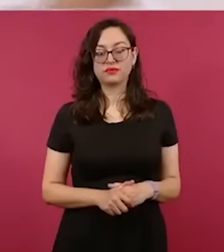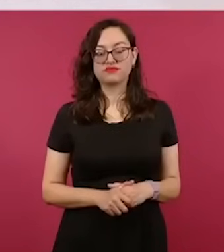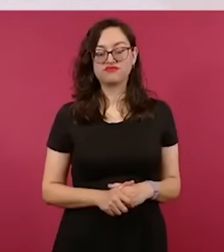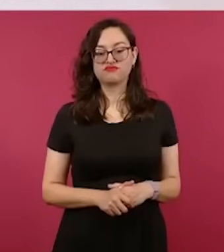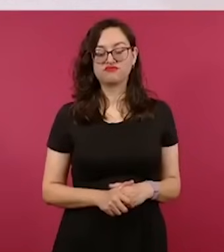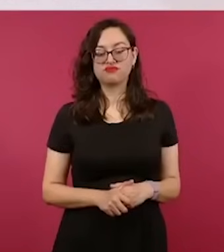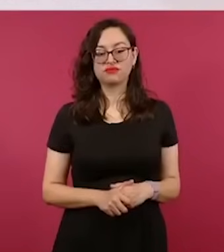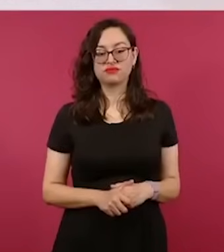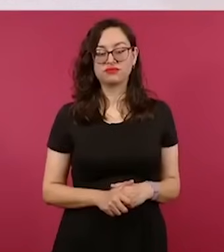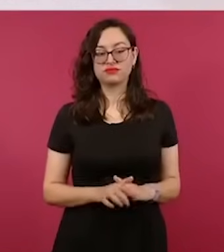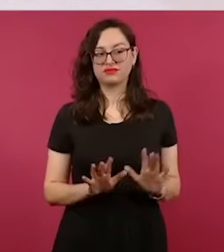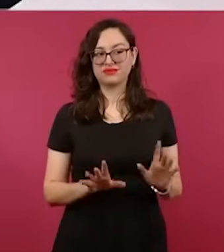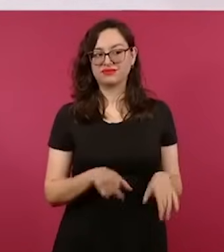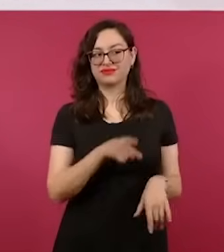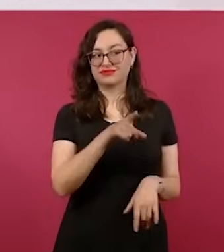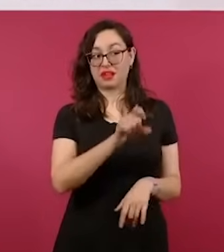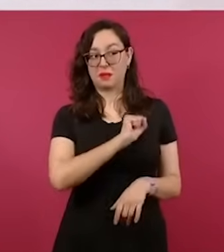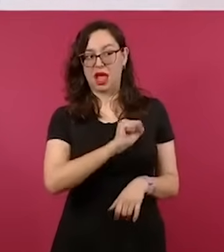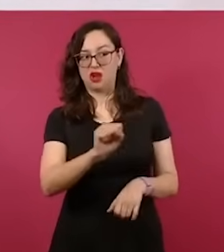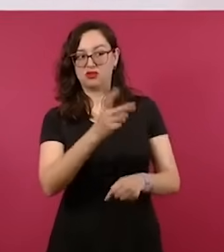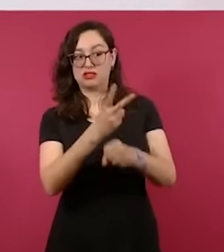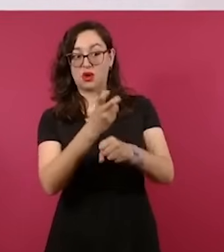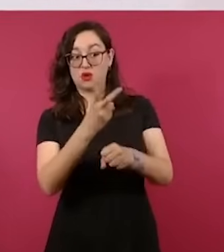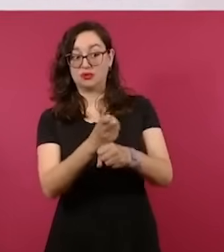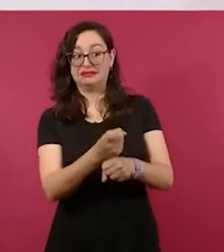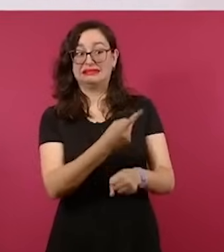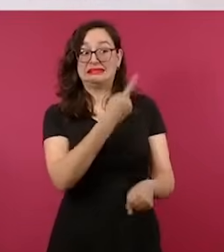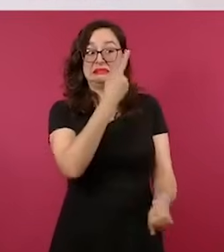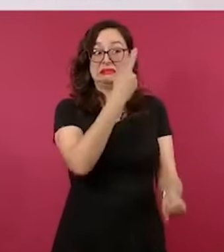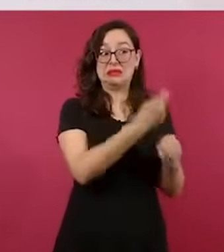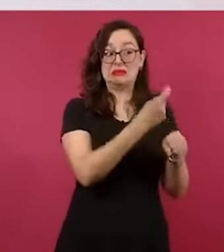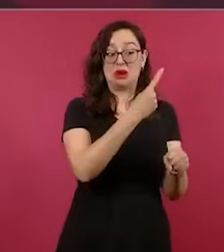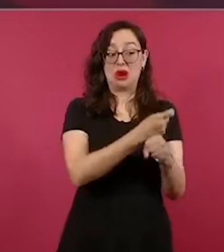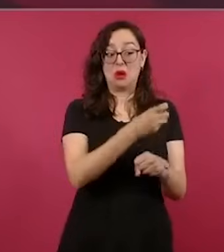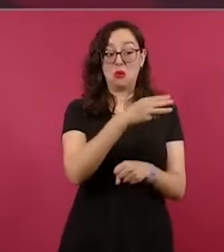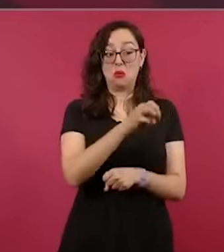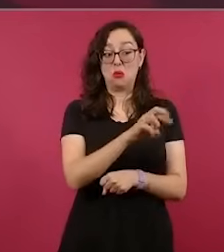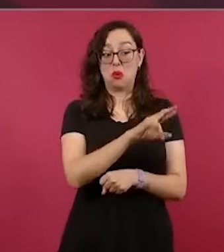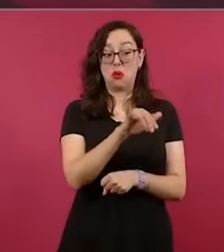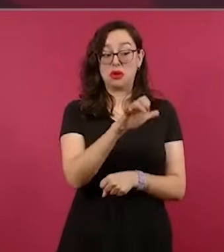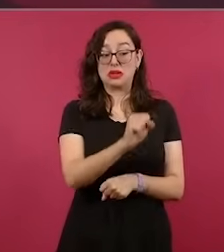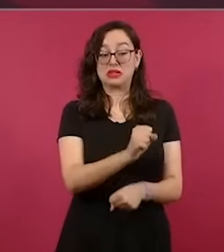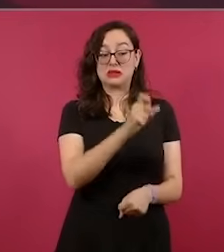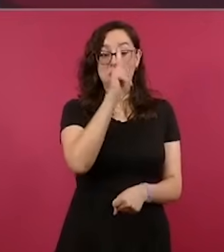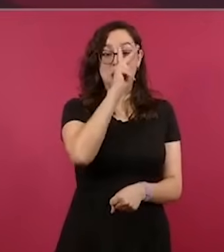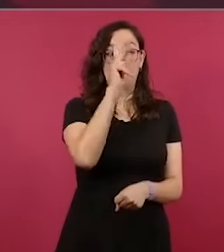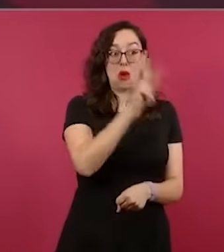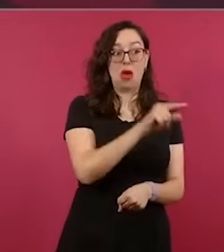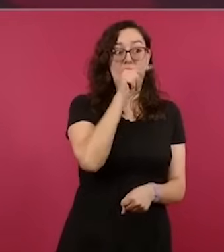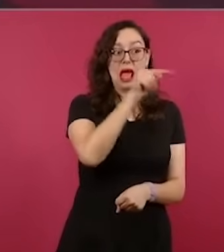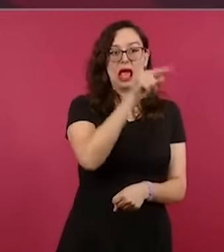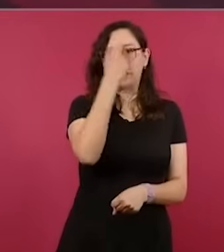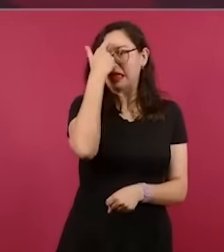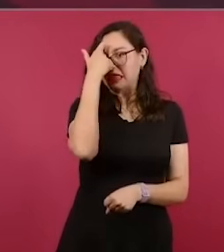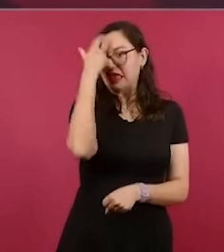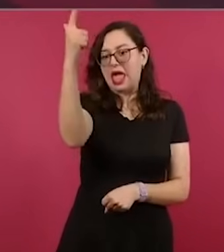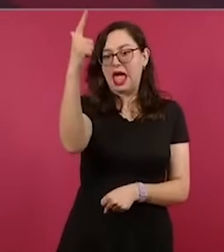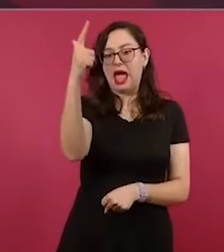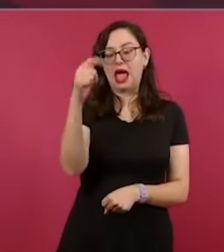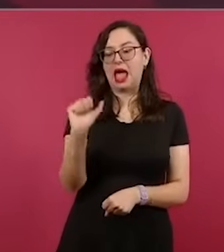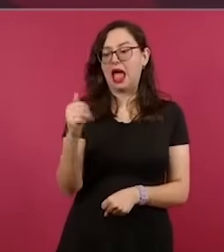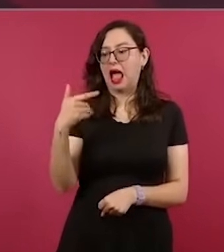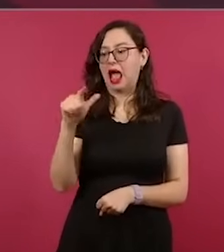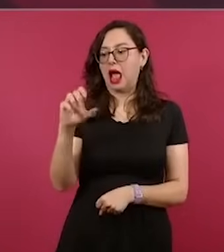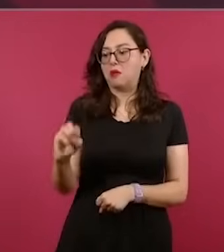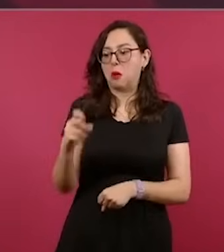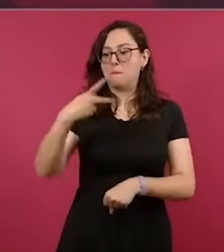pero no, el Morris, ese fue el que acuñó la frase López Obrador, un peligro para México. ¿Y